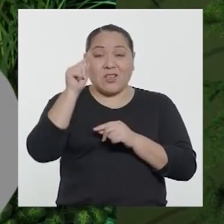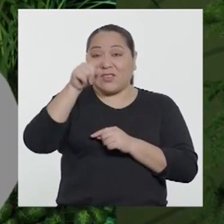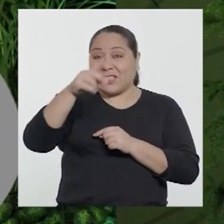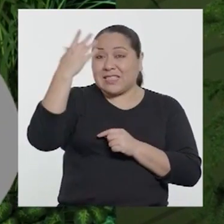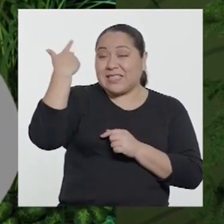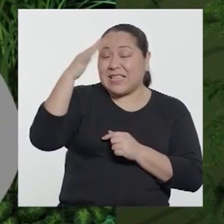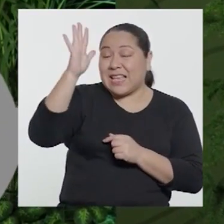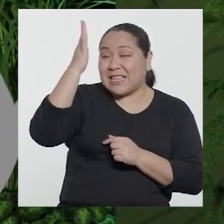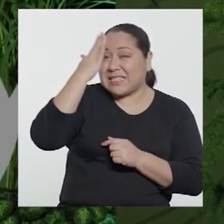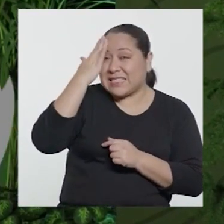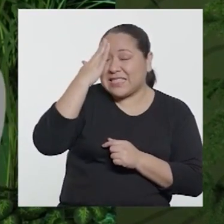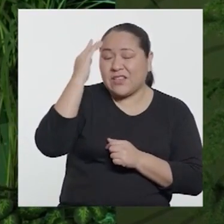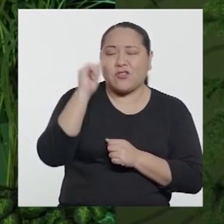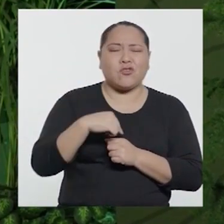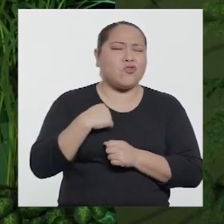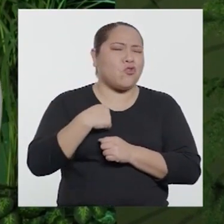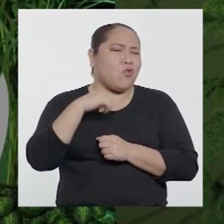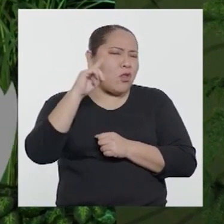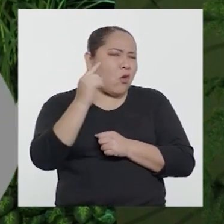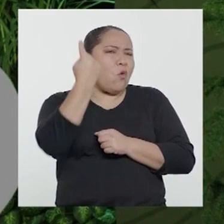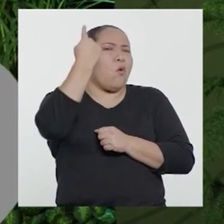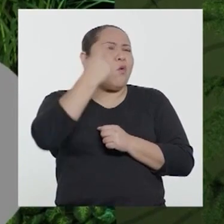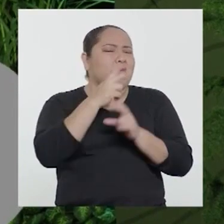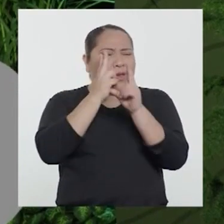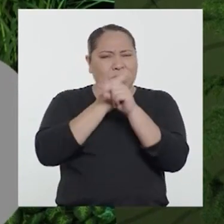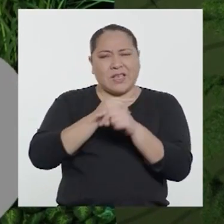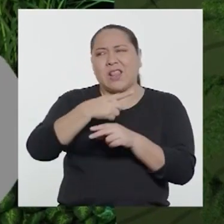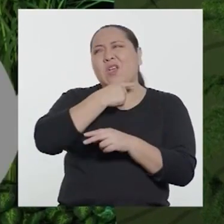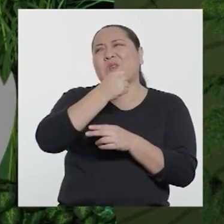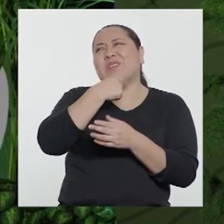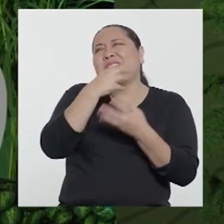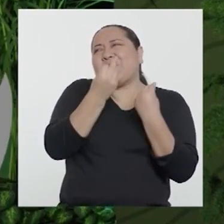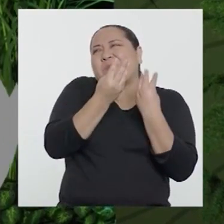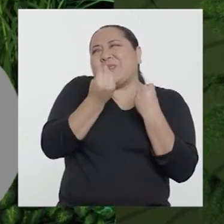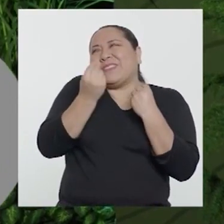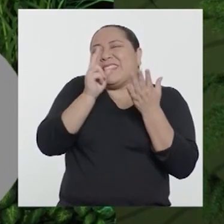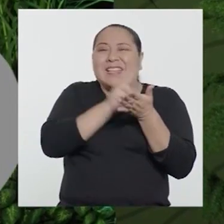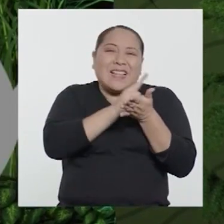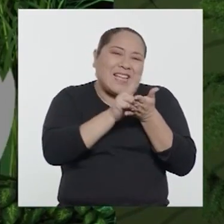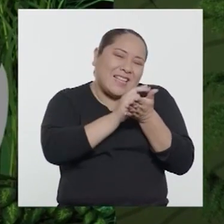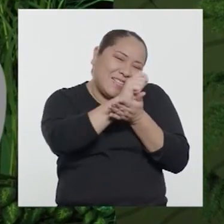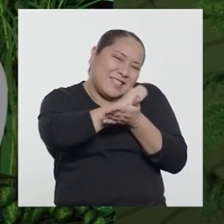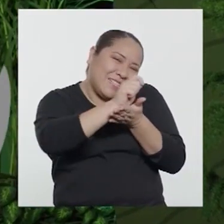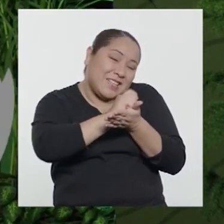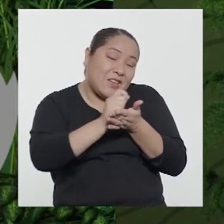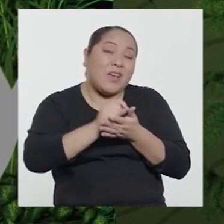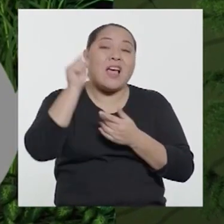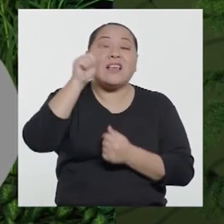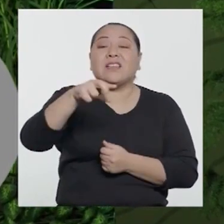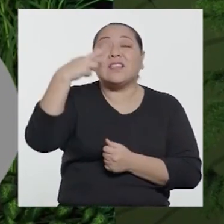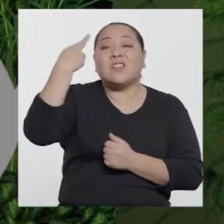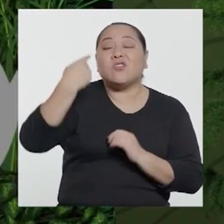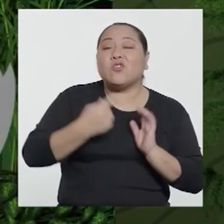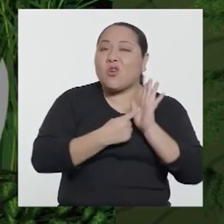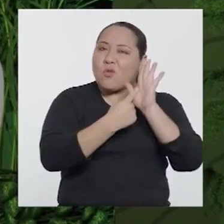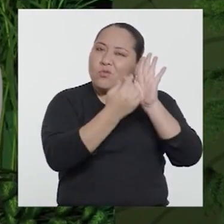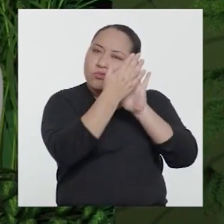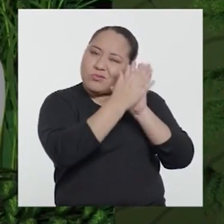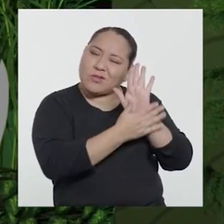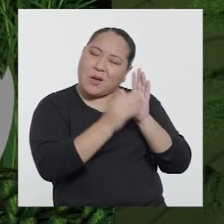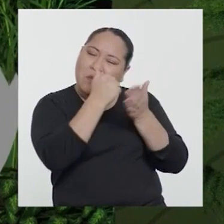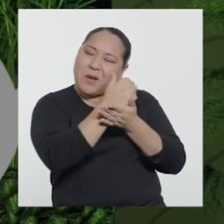Como ya saben, soy la única Vizcacha a la que le encanta mucho leer y escribir. Por eso les traigo su